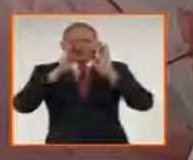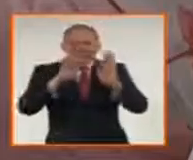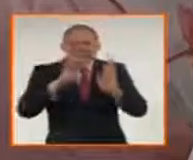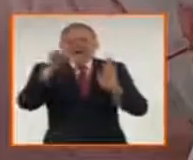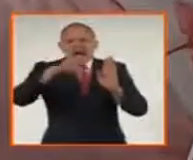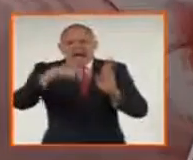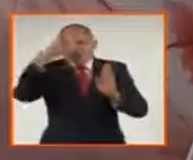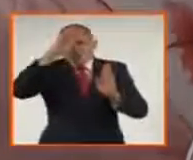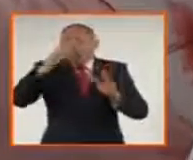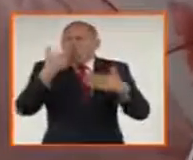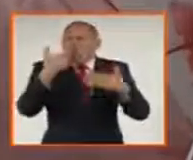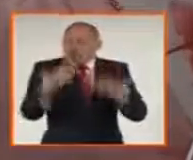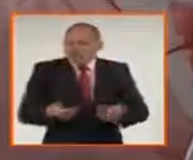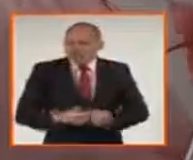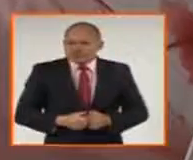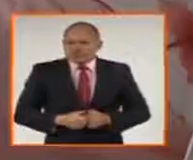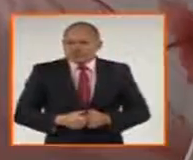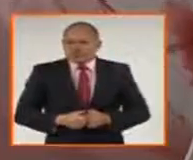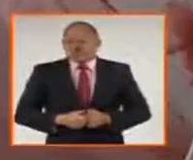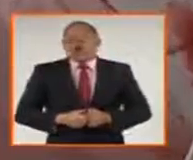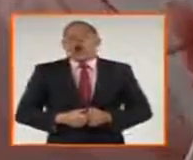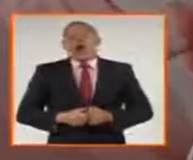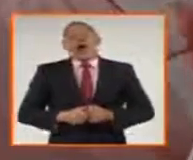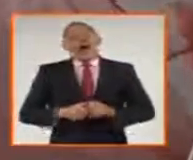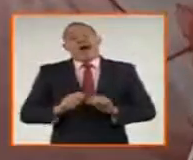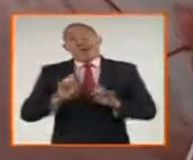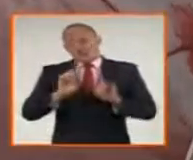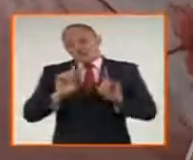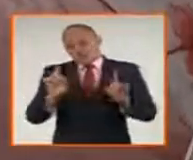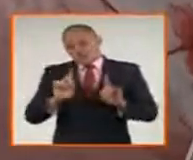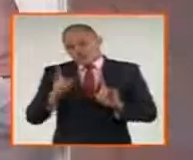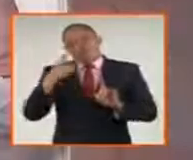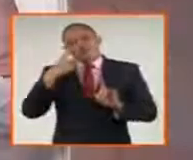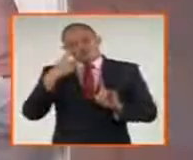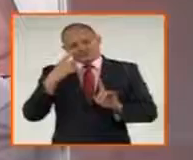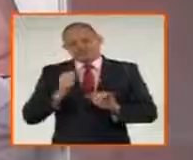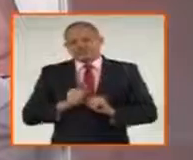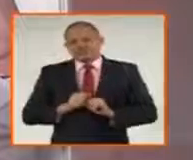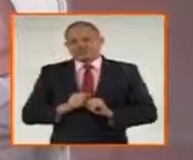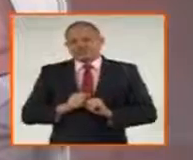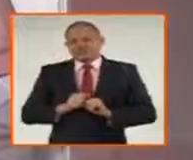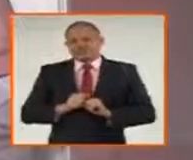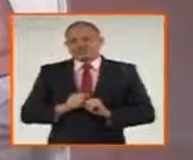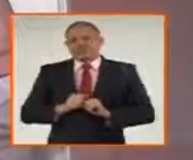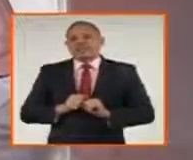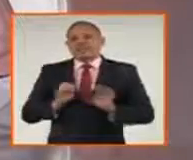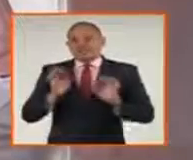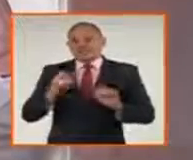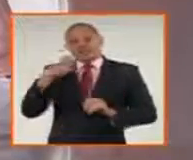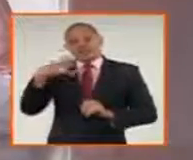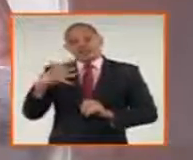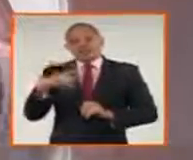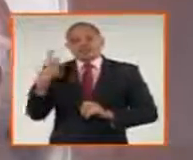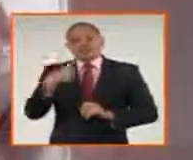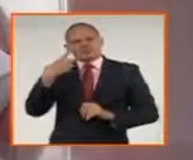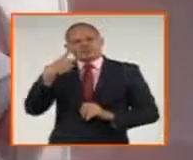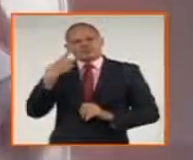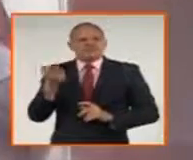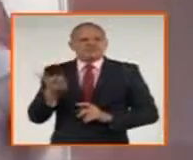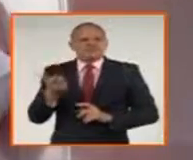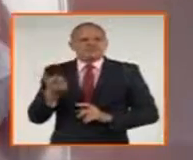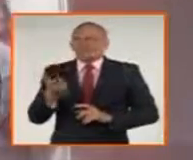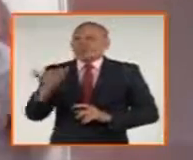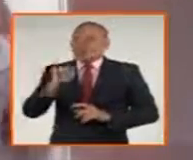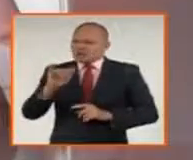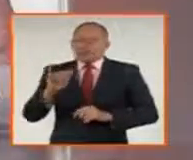sí también. Eso también es importante tenerlo en cuenta. Es importante tenerlo en cuenta para bien y para mal. Es decir, es